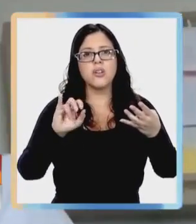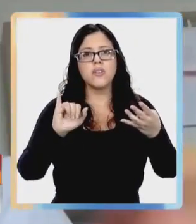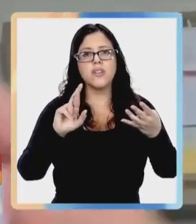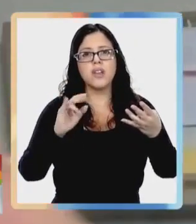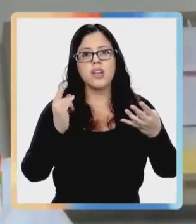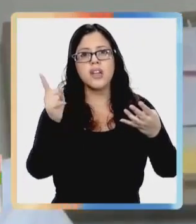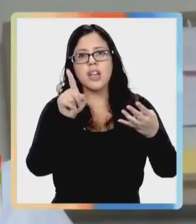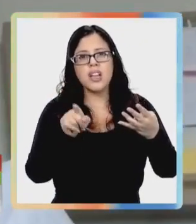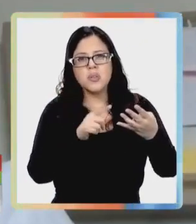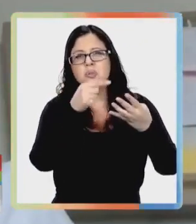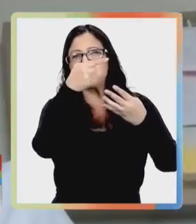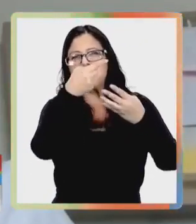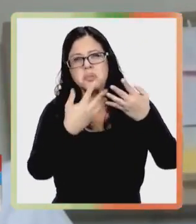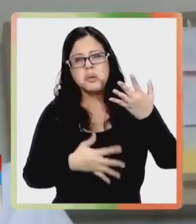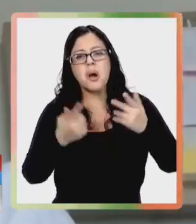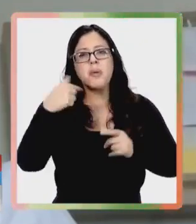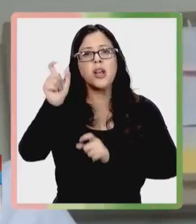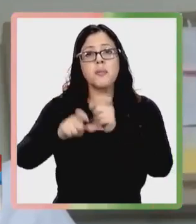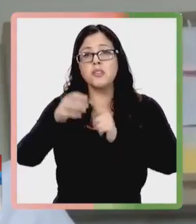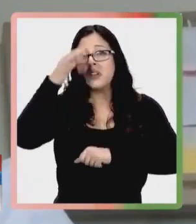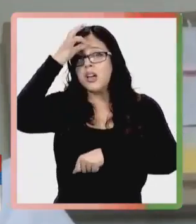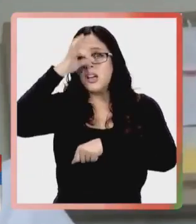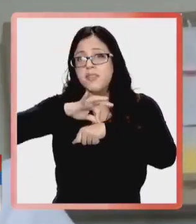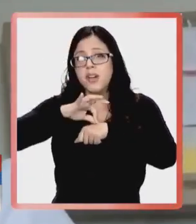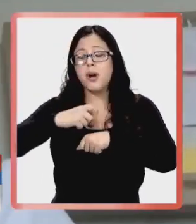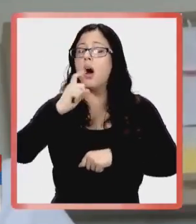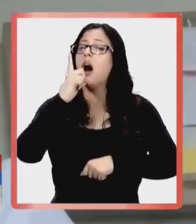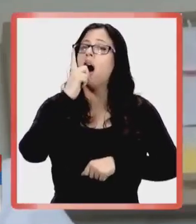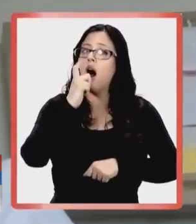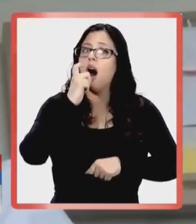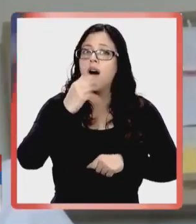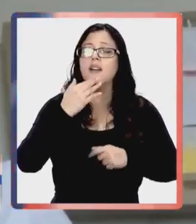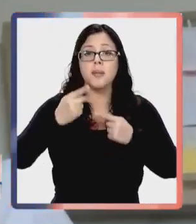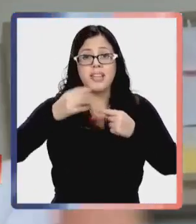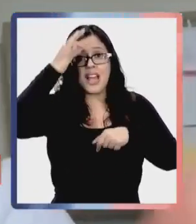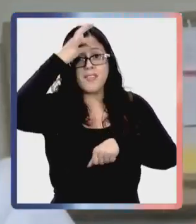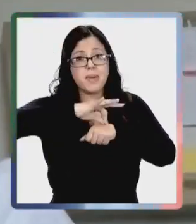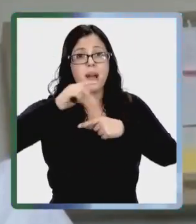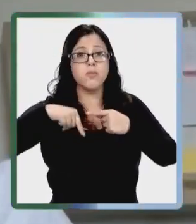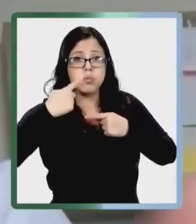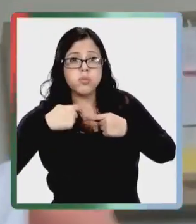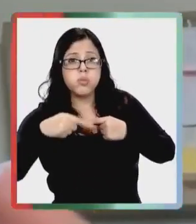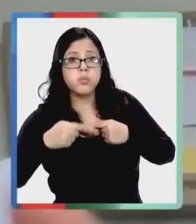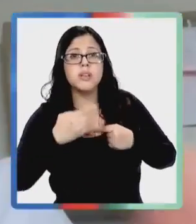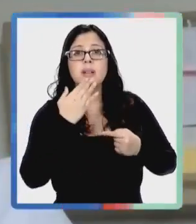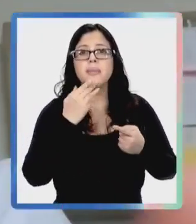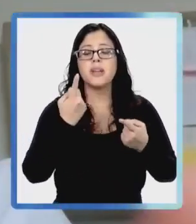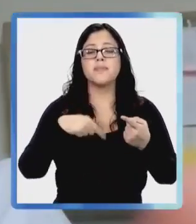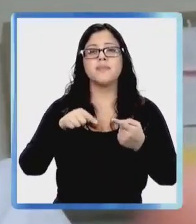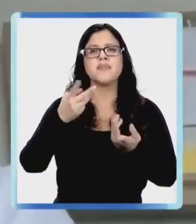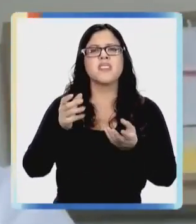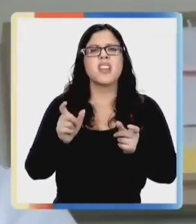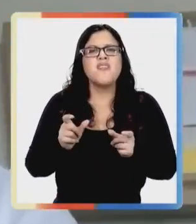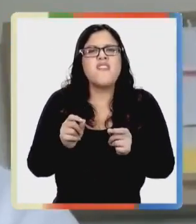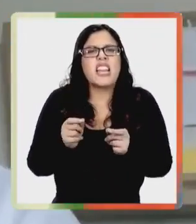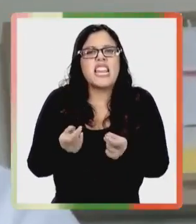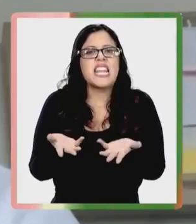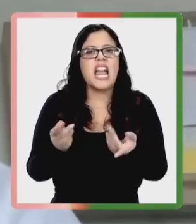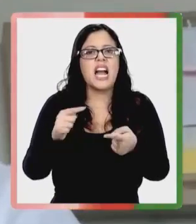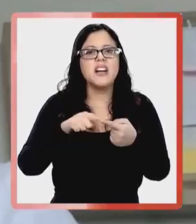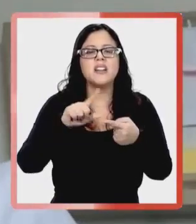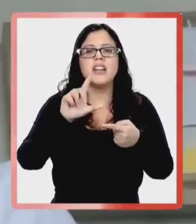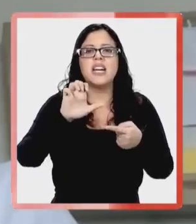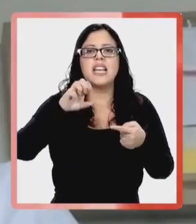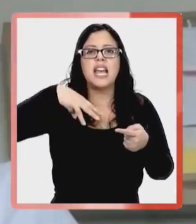banal, pero en los sujetos asmáticos, en los enfermos crónicos, pueden provocar enfermedades. Y las bacterias, ¿cuáles? El neumococo, el